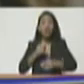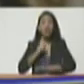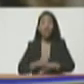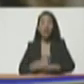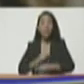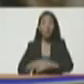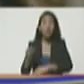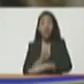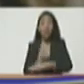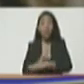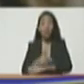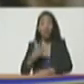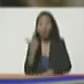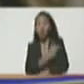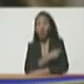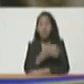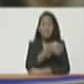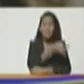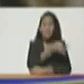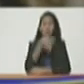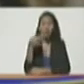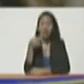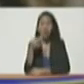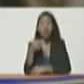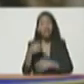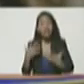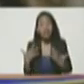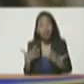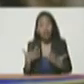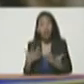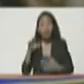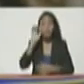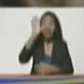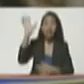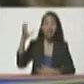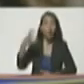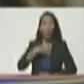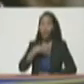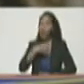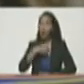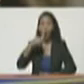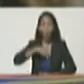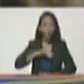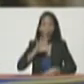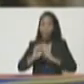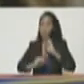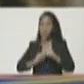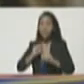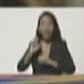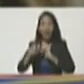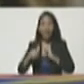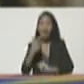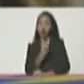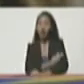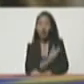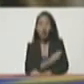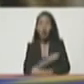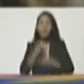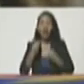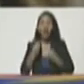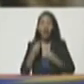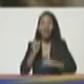récord de vacunas eficaces si decenas de países no pueden hoy ni siquiera estimar en cuántos